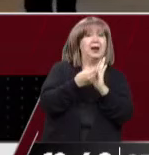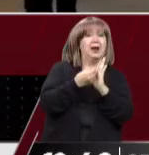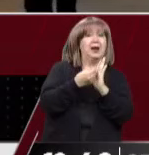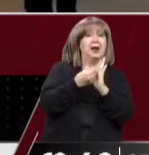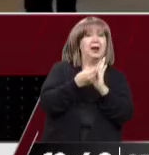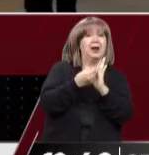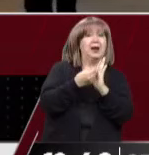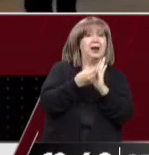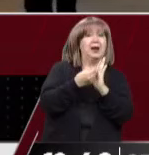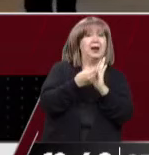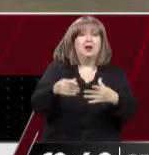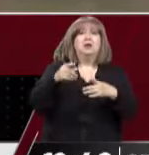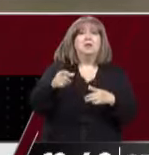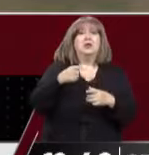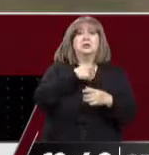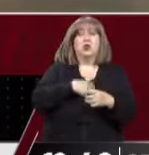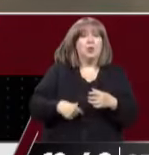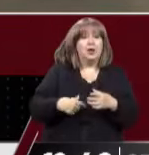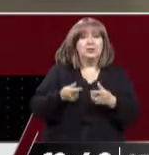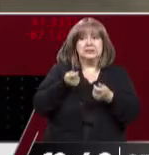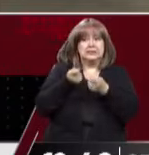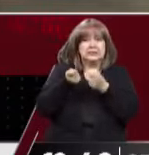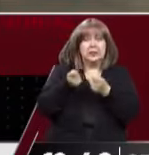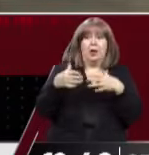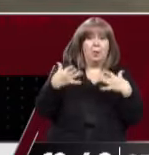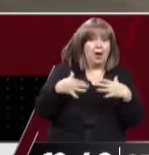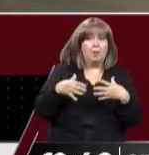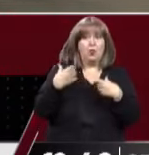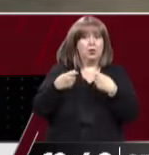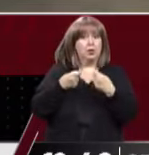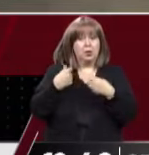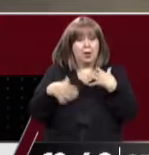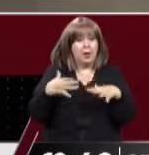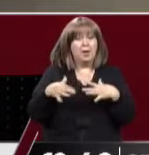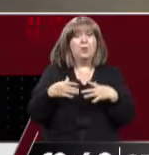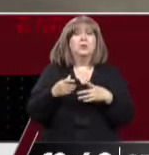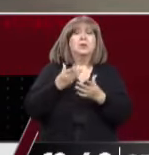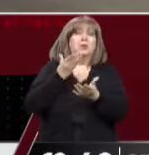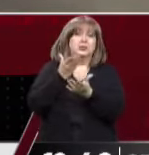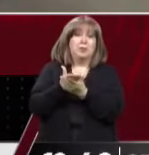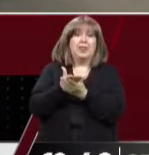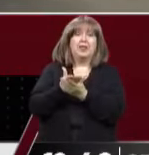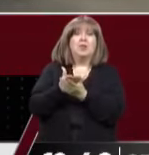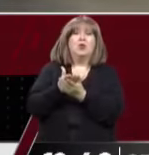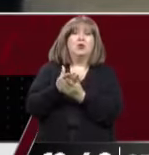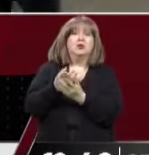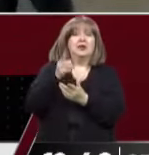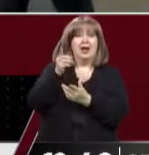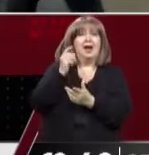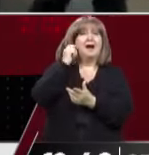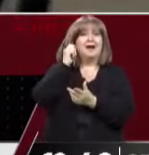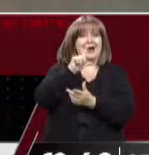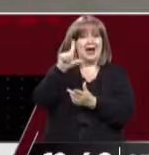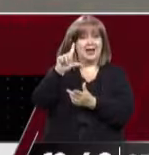de todo el gobierno tratando de que esto saliera Y por eso pedimos la intervención del señor gallo que